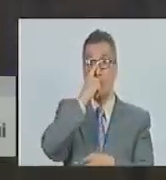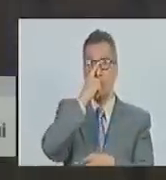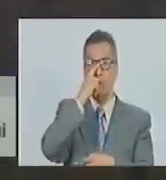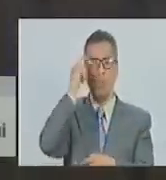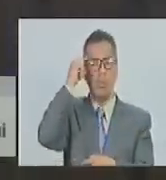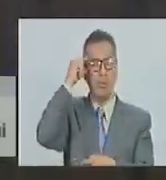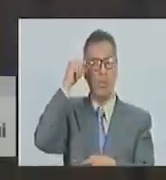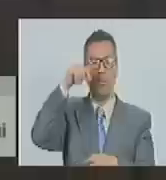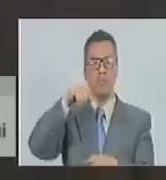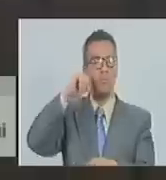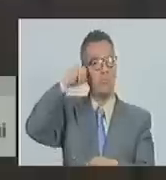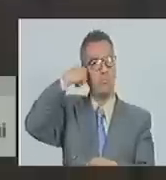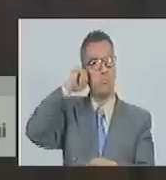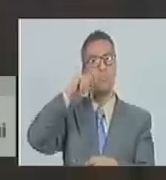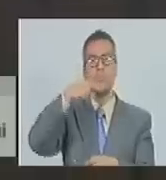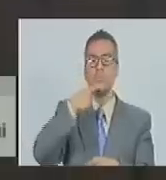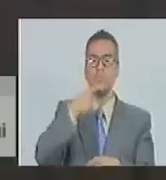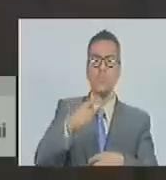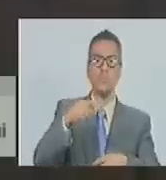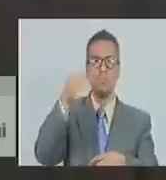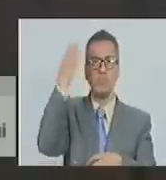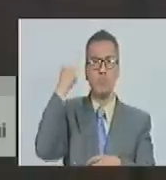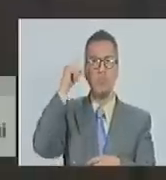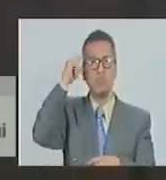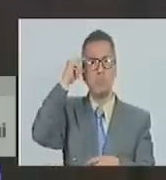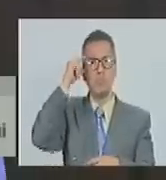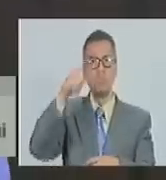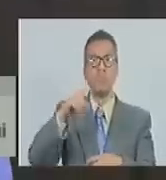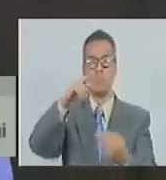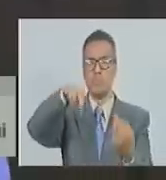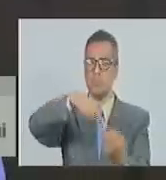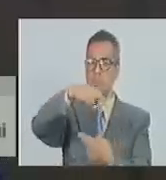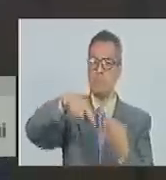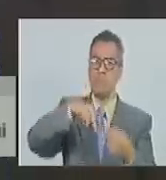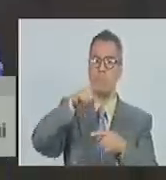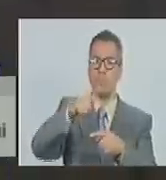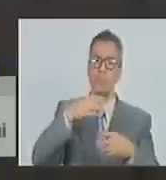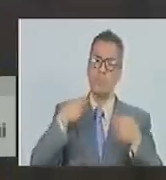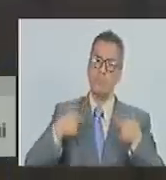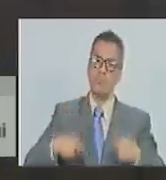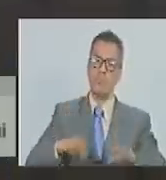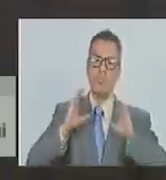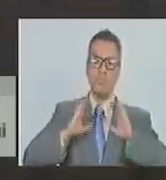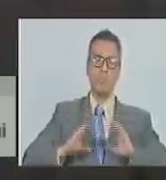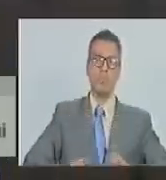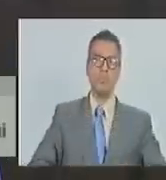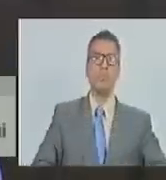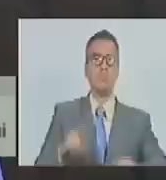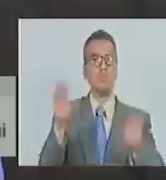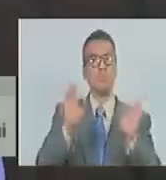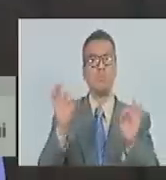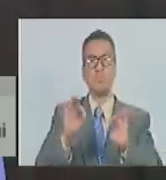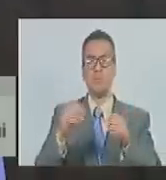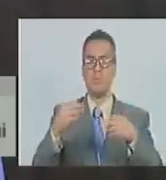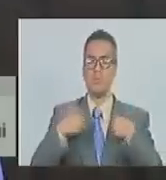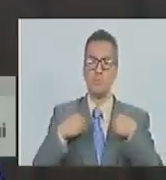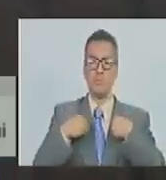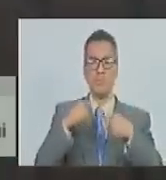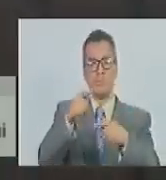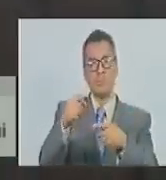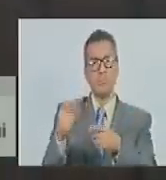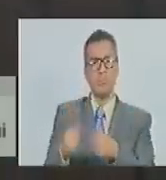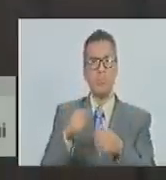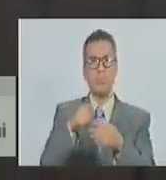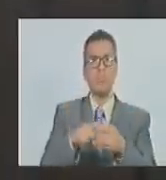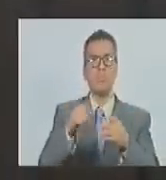lo queremos recordar, como él decía aquel día: la revolución es algo que se lleva en el alma, no para vivir de ella. Un